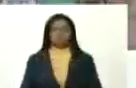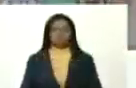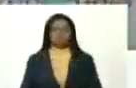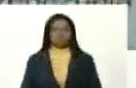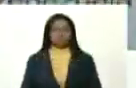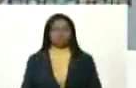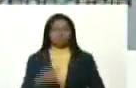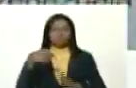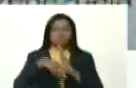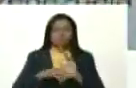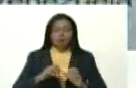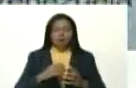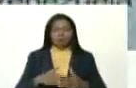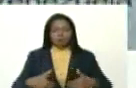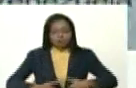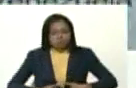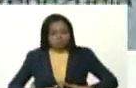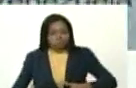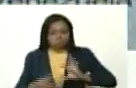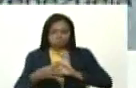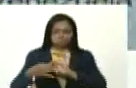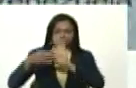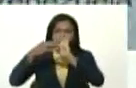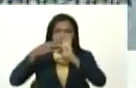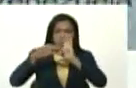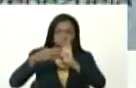Dentro del esfuerzo por articular